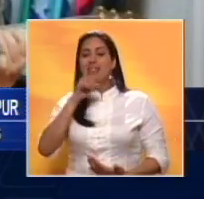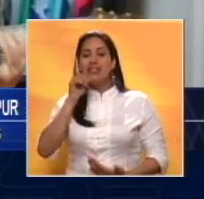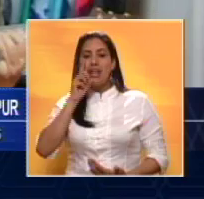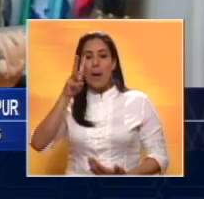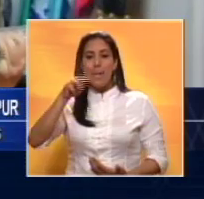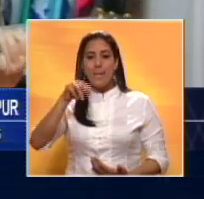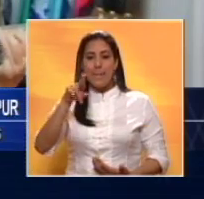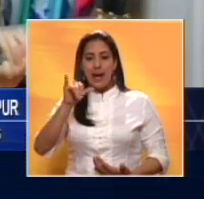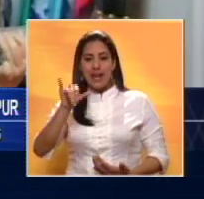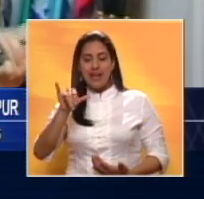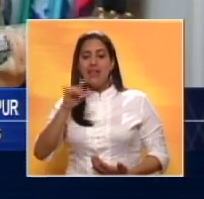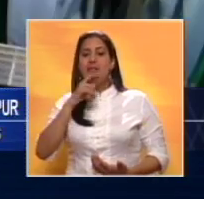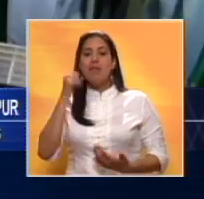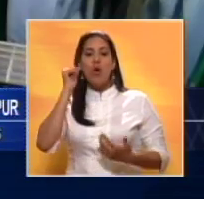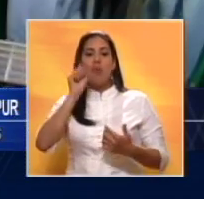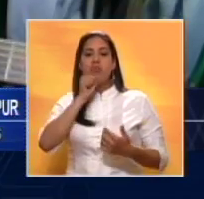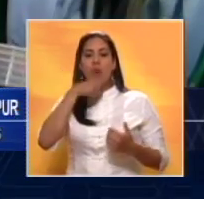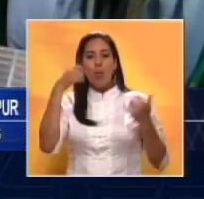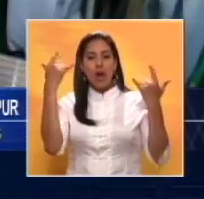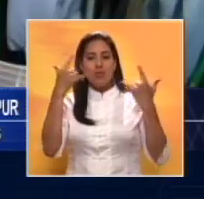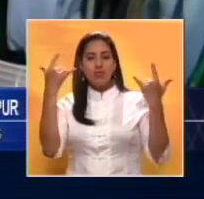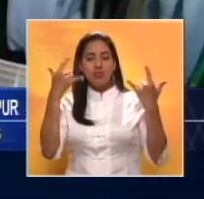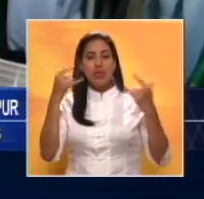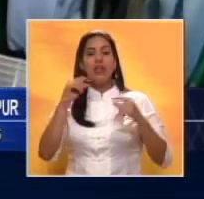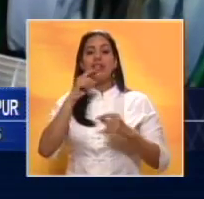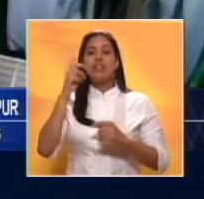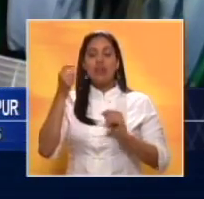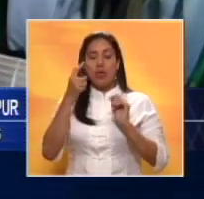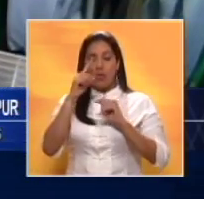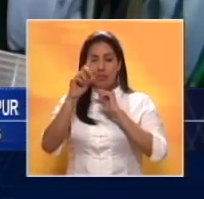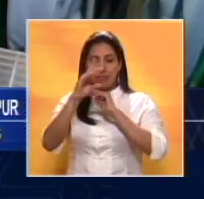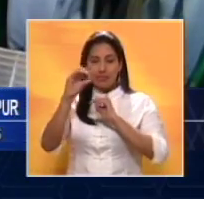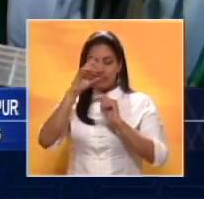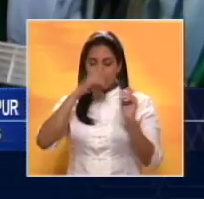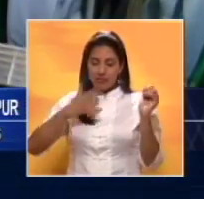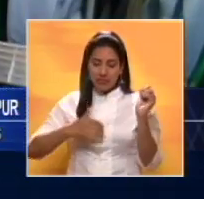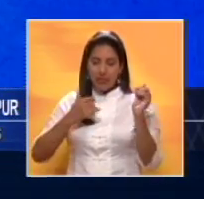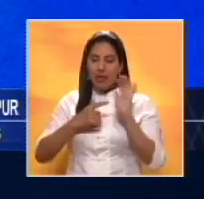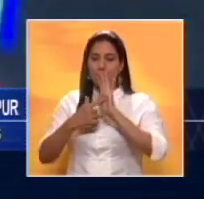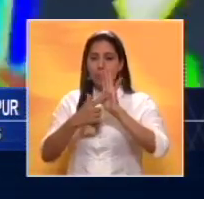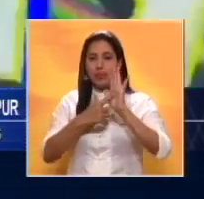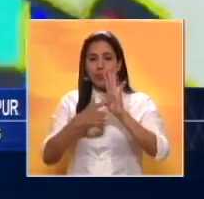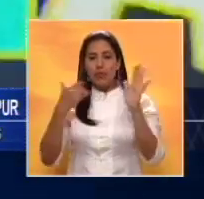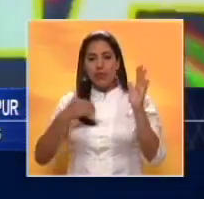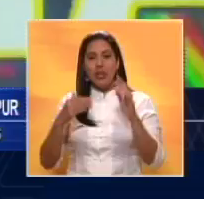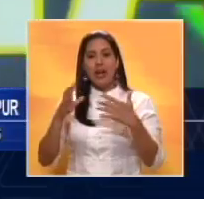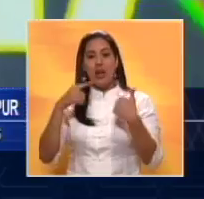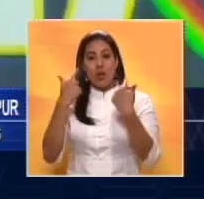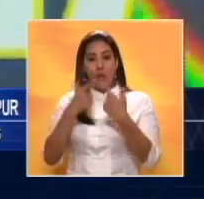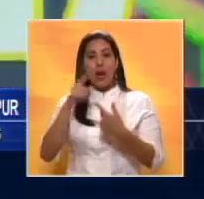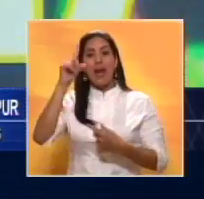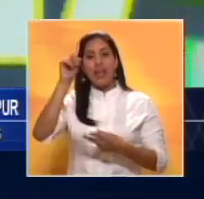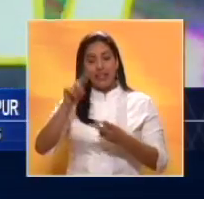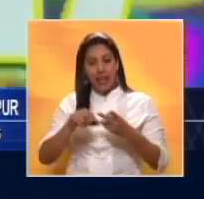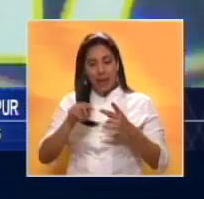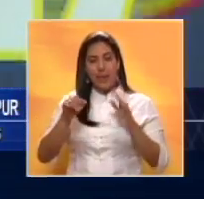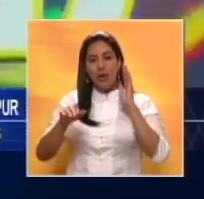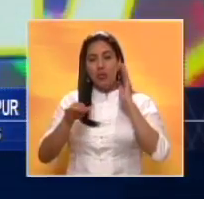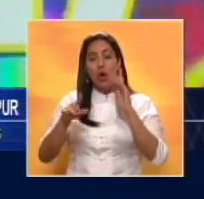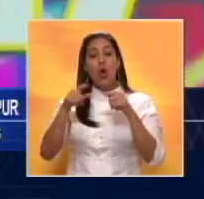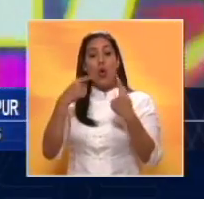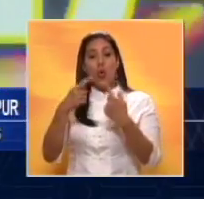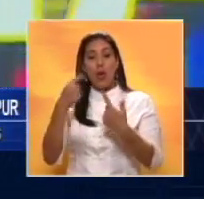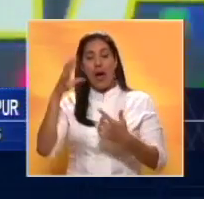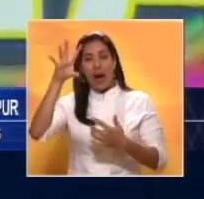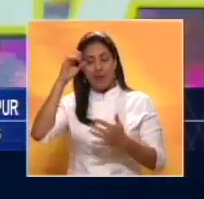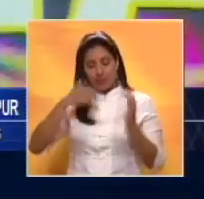conocida en las redes sociales como la abuela rockera, lleva más de una década ofreciendo espectáculos de guitarra acústica y también eléctrica, la